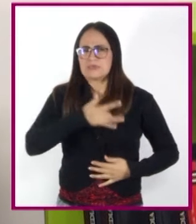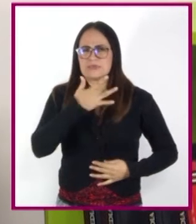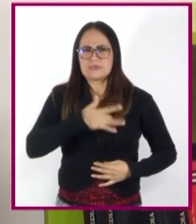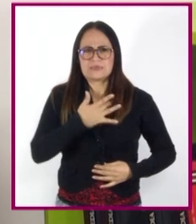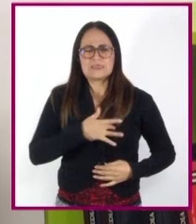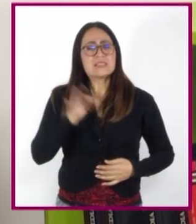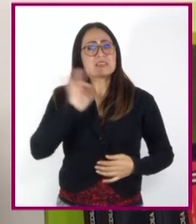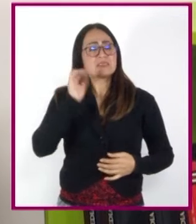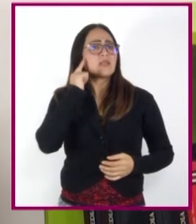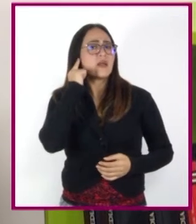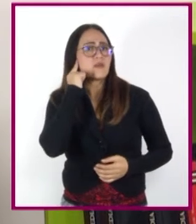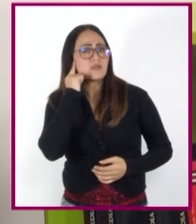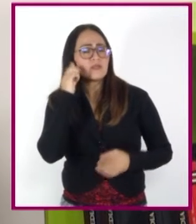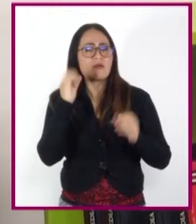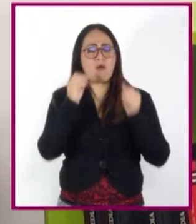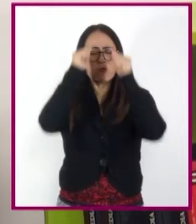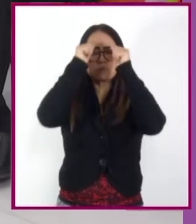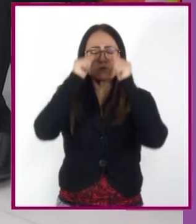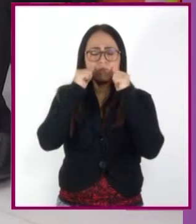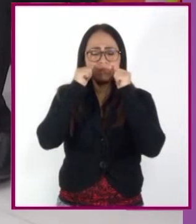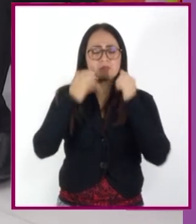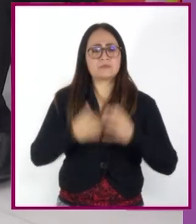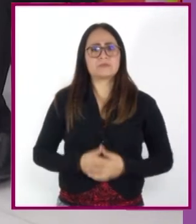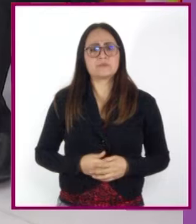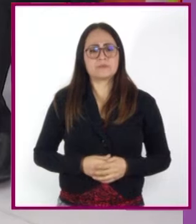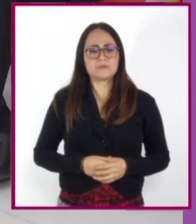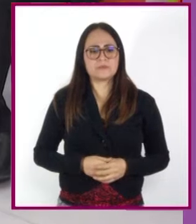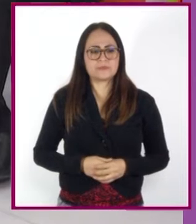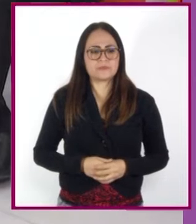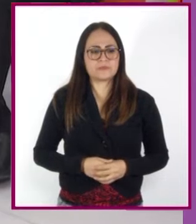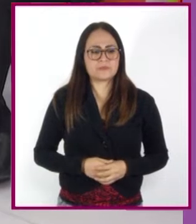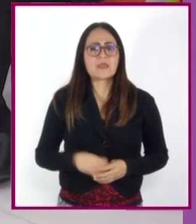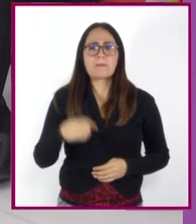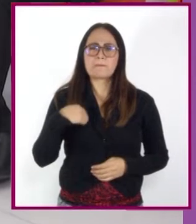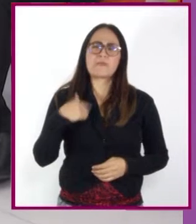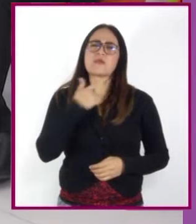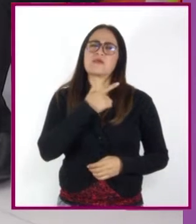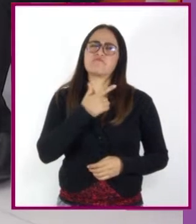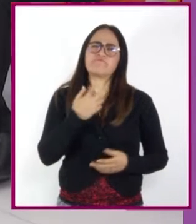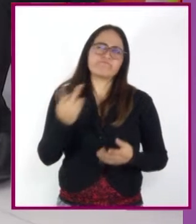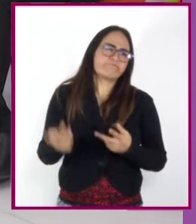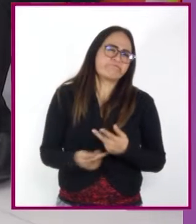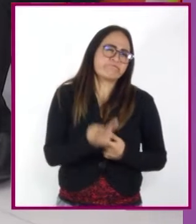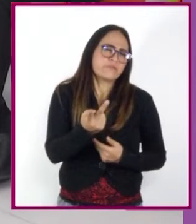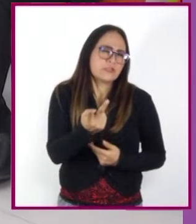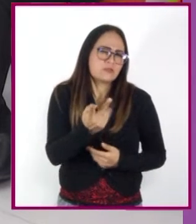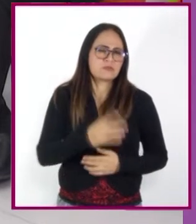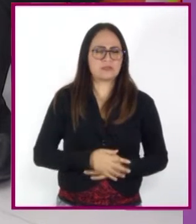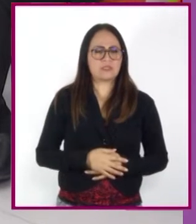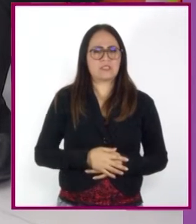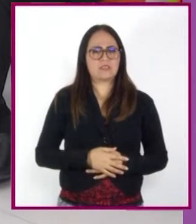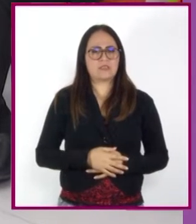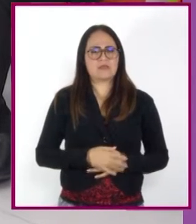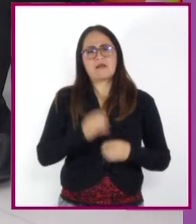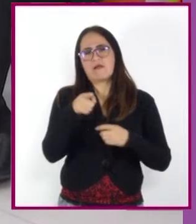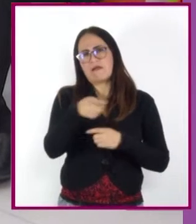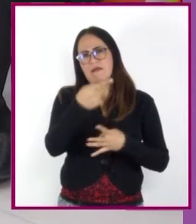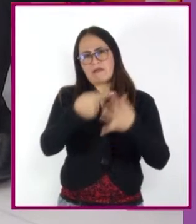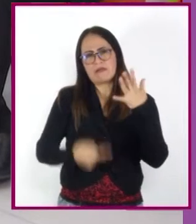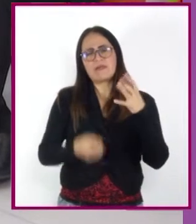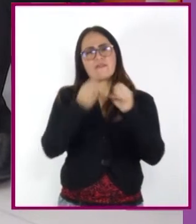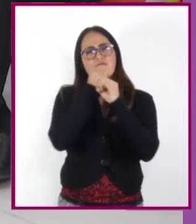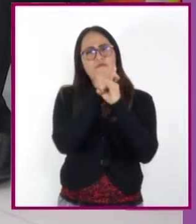afectación auditiva o visual. Me gustaría preguntarles, ¿con qué fuentes contamos